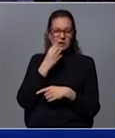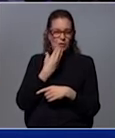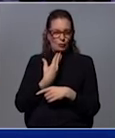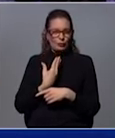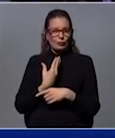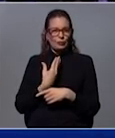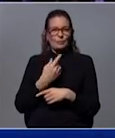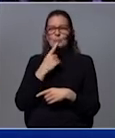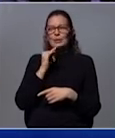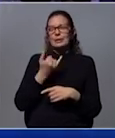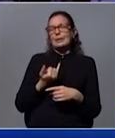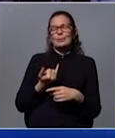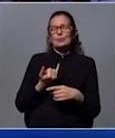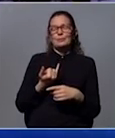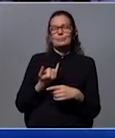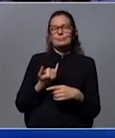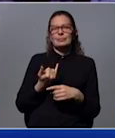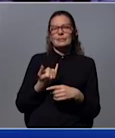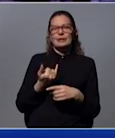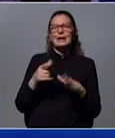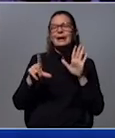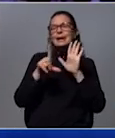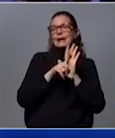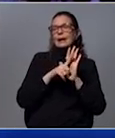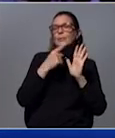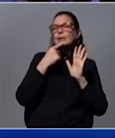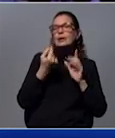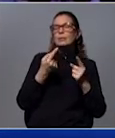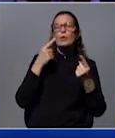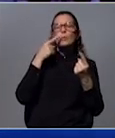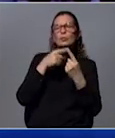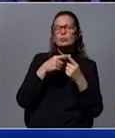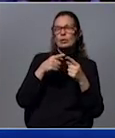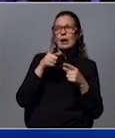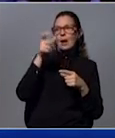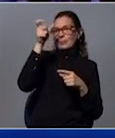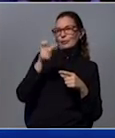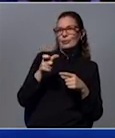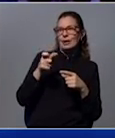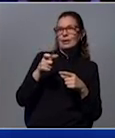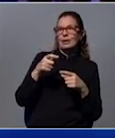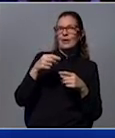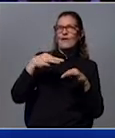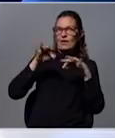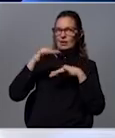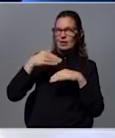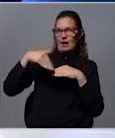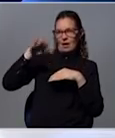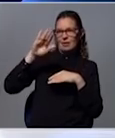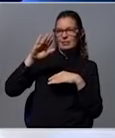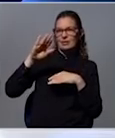potencialmente sancionables es que apunten más a los peces gordos que a las personas que los